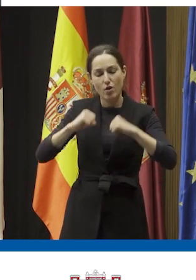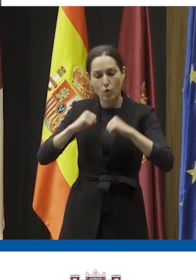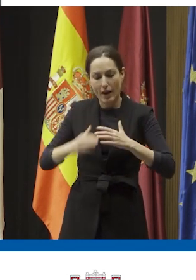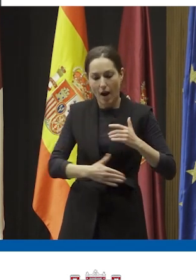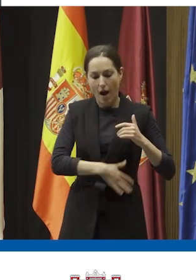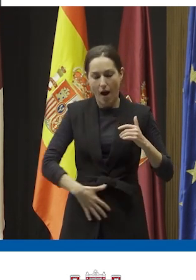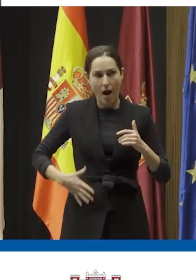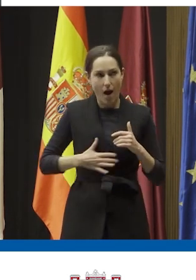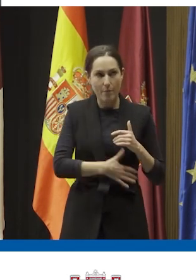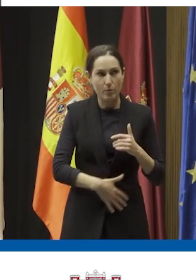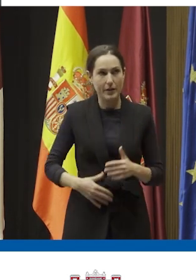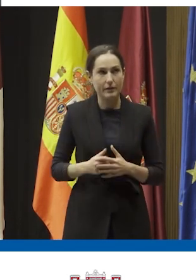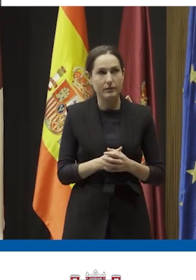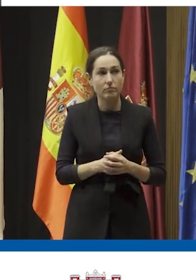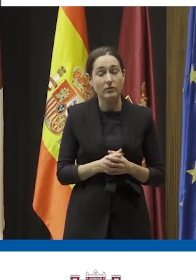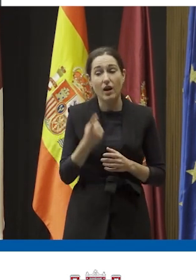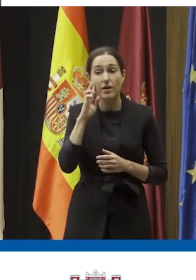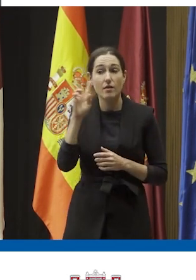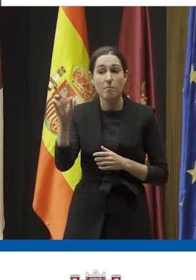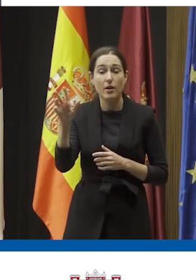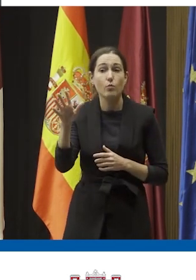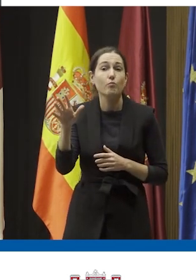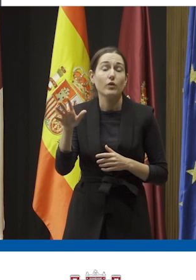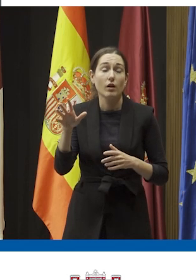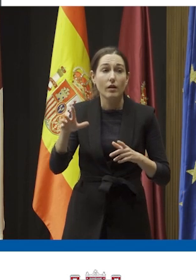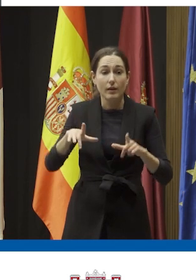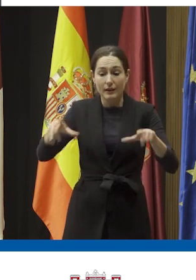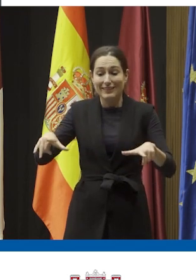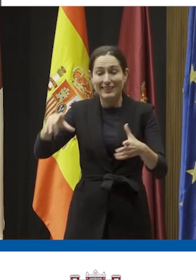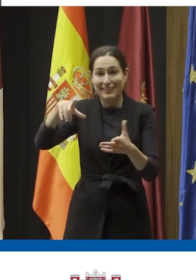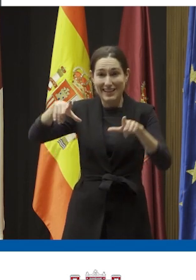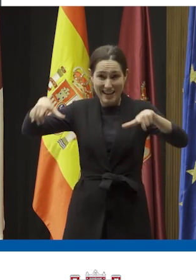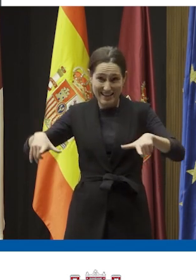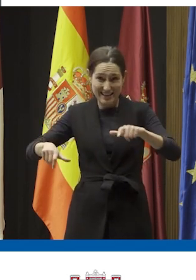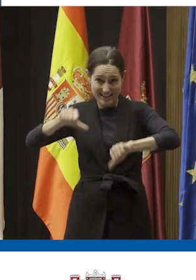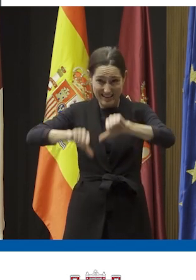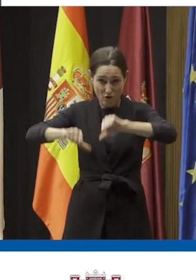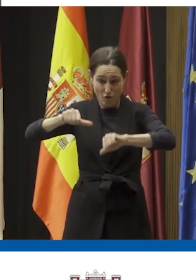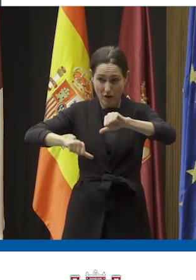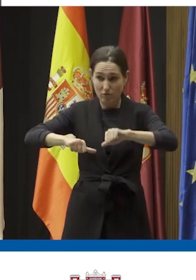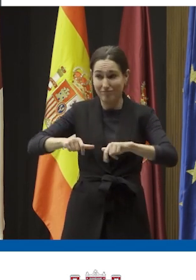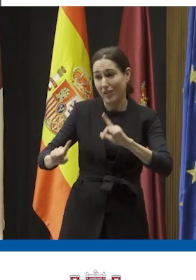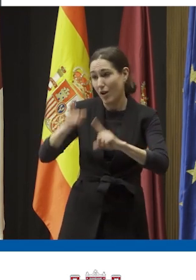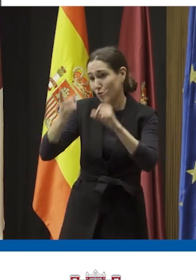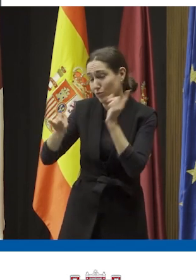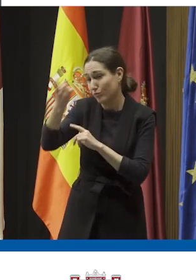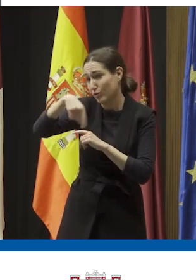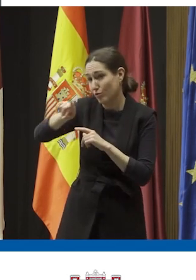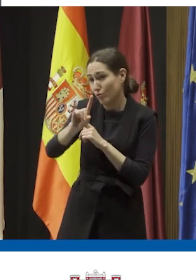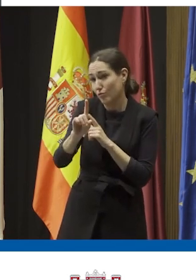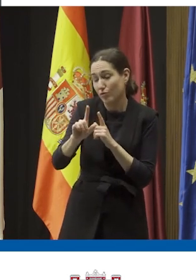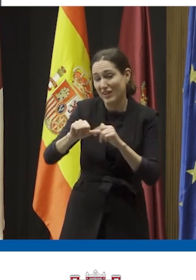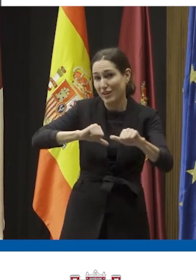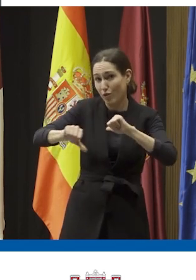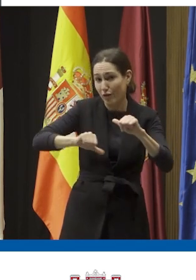abdominal. Bueno, este es un quirófano. Algunos de ustedes, por desgracia, por fortuna, han conocido